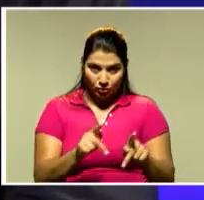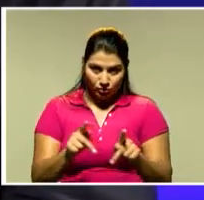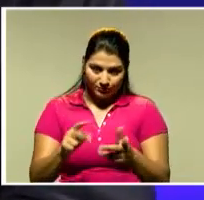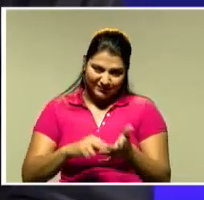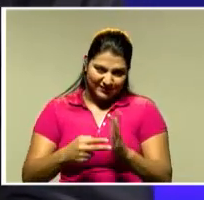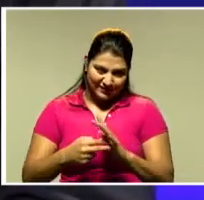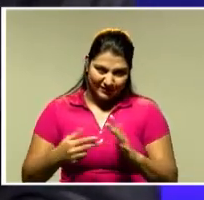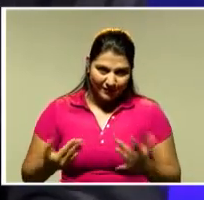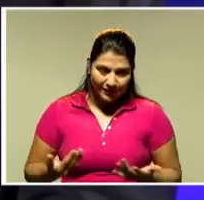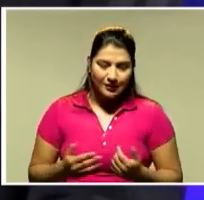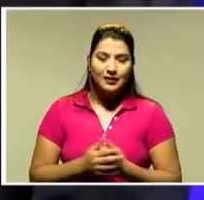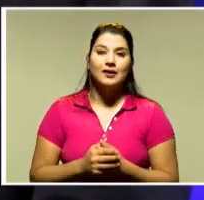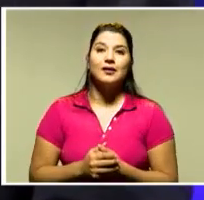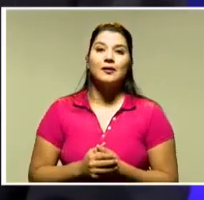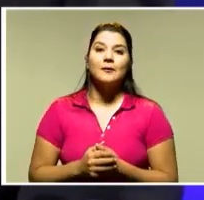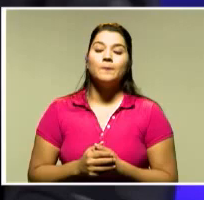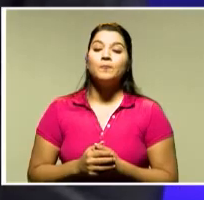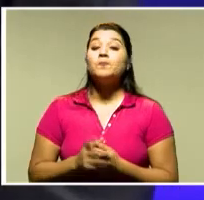decir,